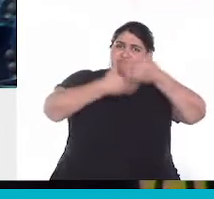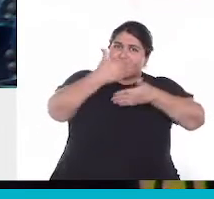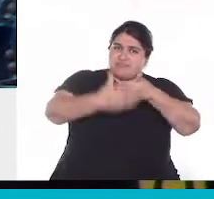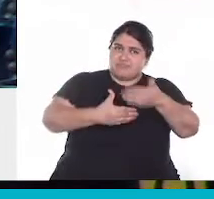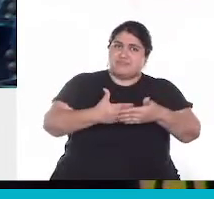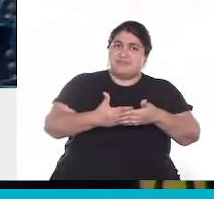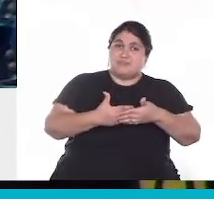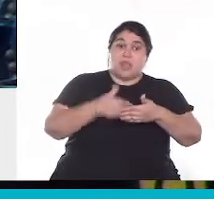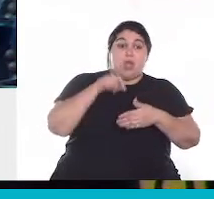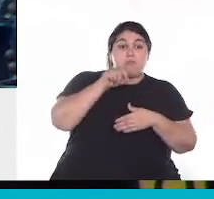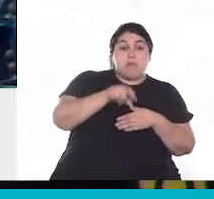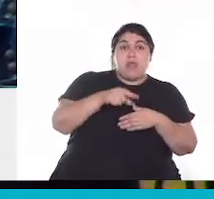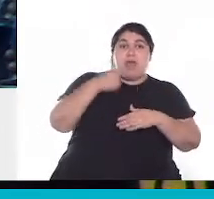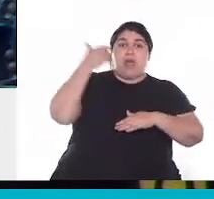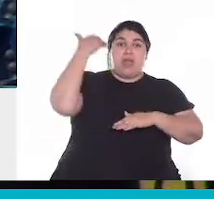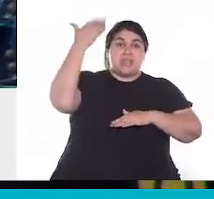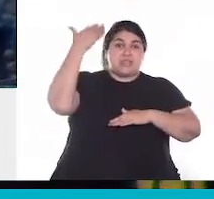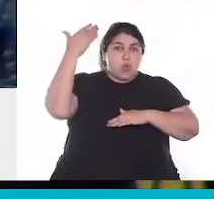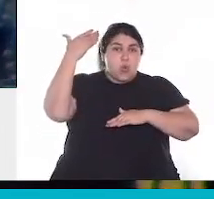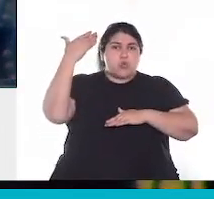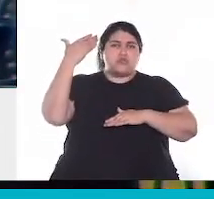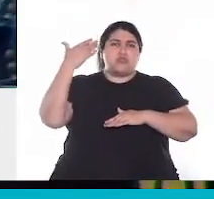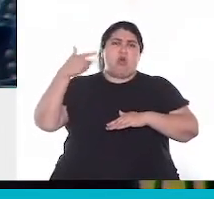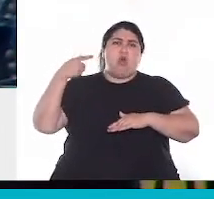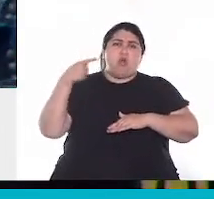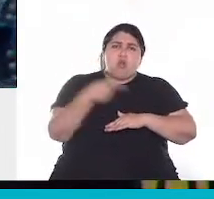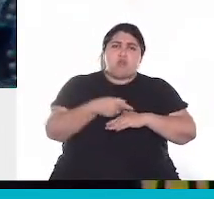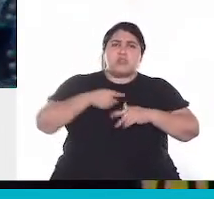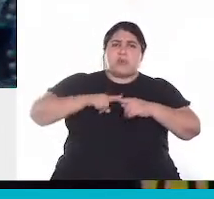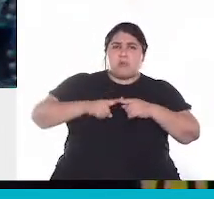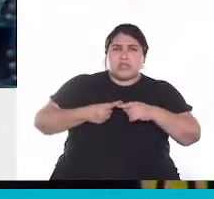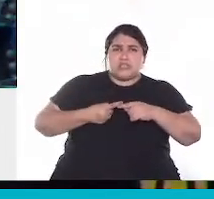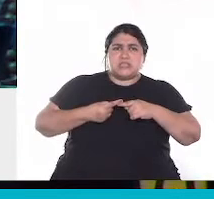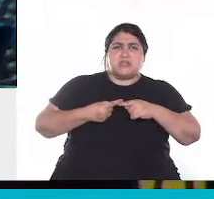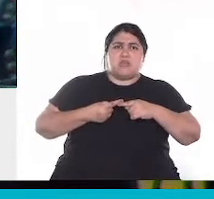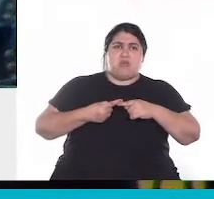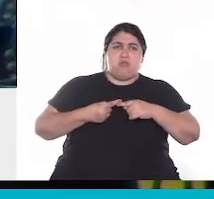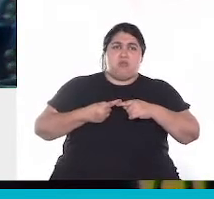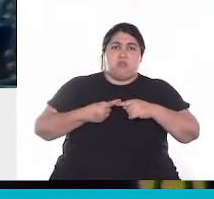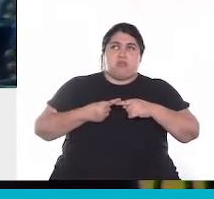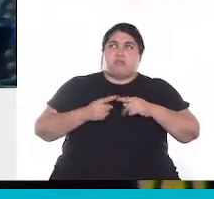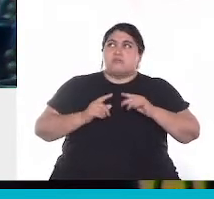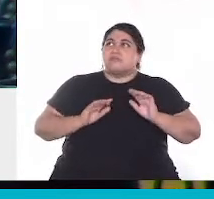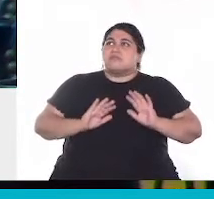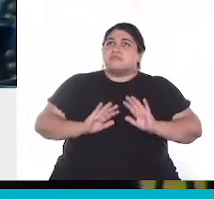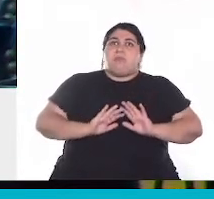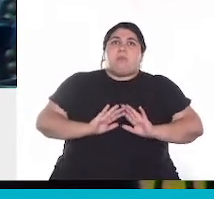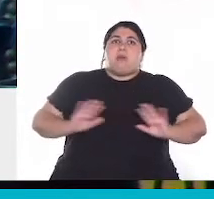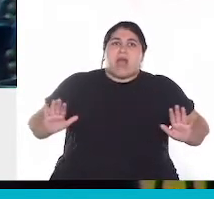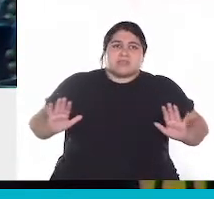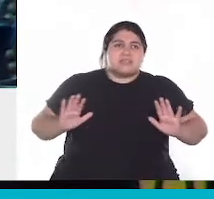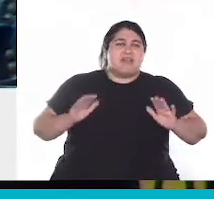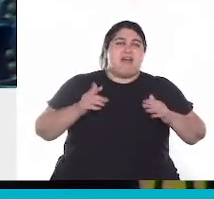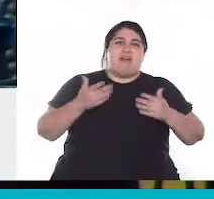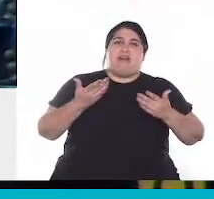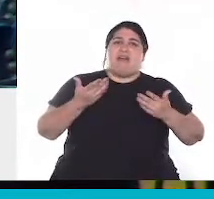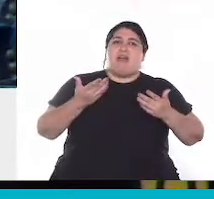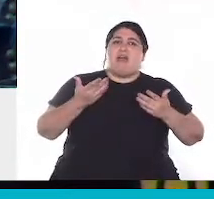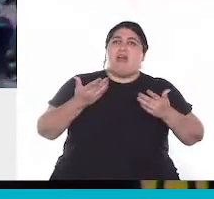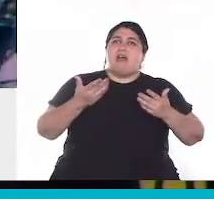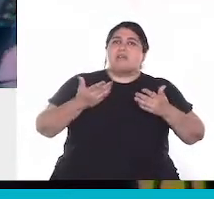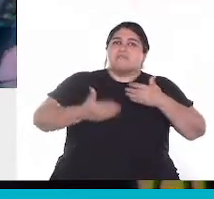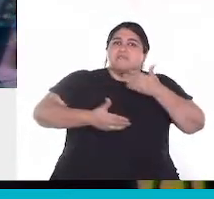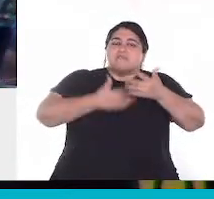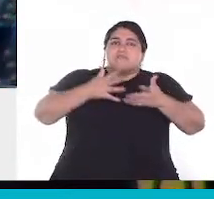que esos discursos de la antipolítica no le abran el paso a lo peor de